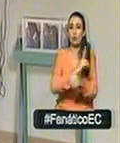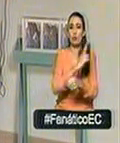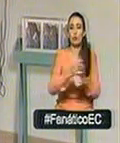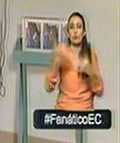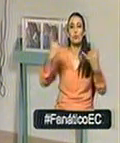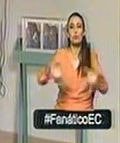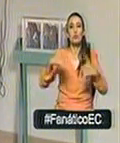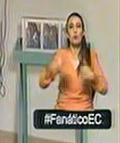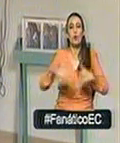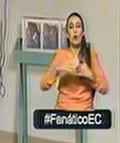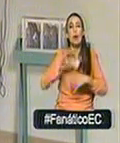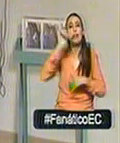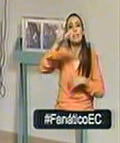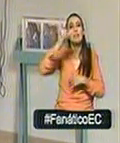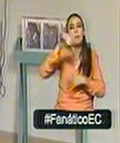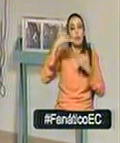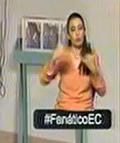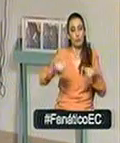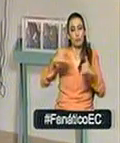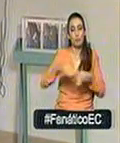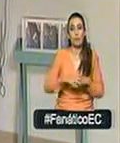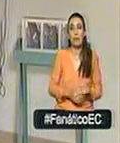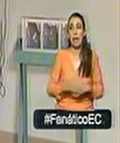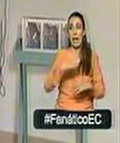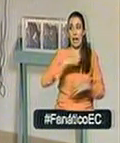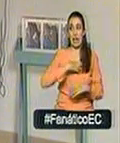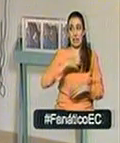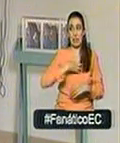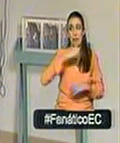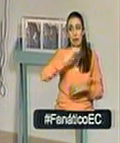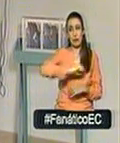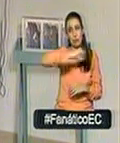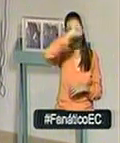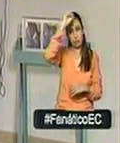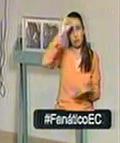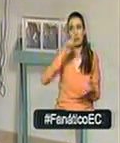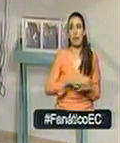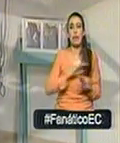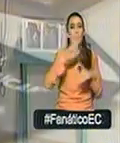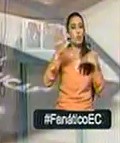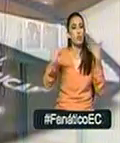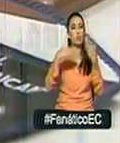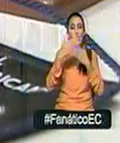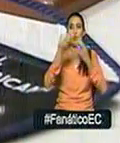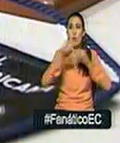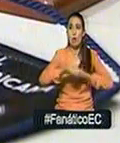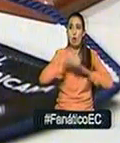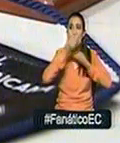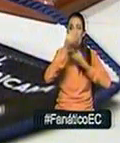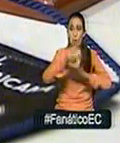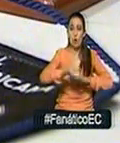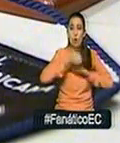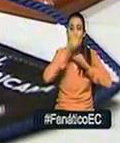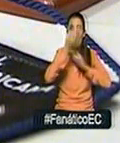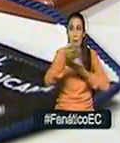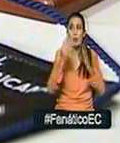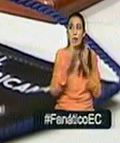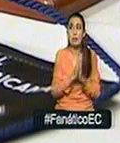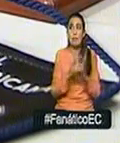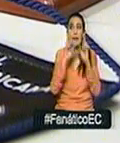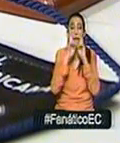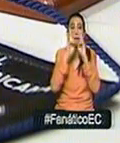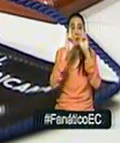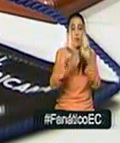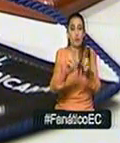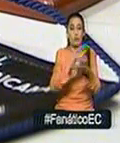jugadores destacados en esta final, también la medalla de campeón, todos los detalles de este Independiente que recibe el reconocimiento general de